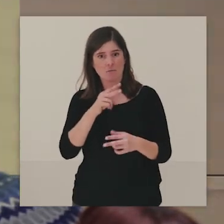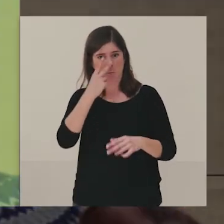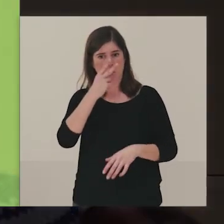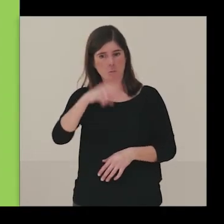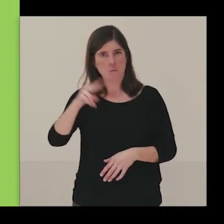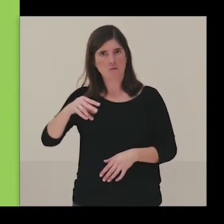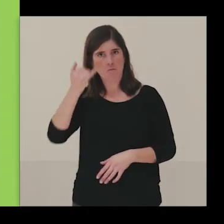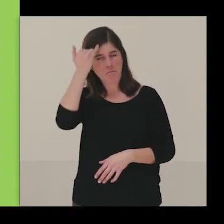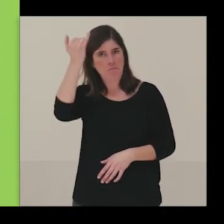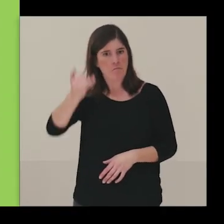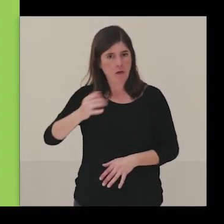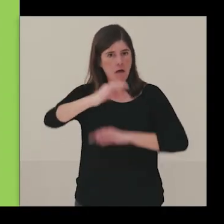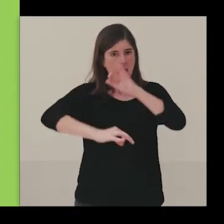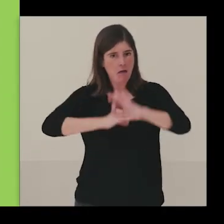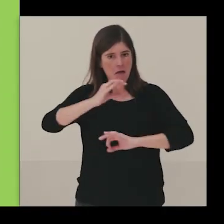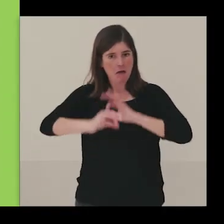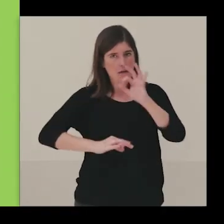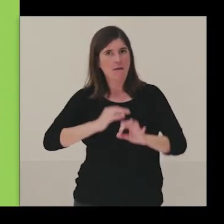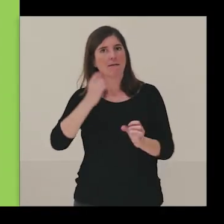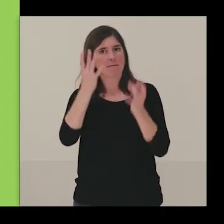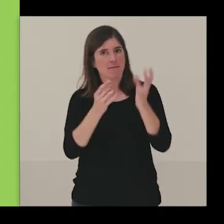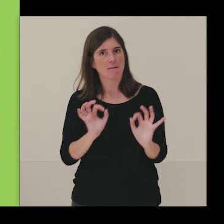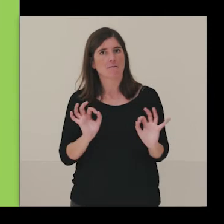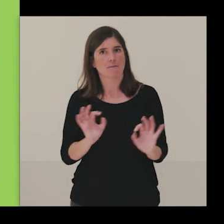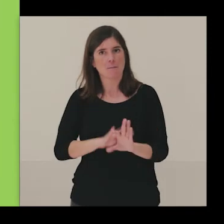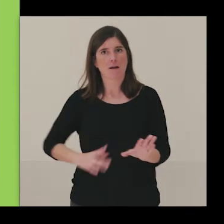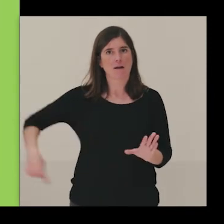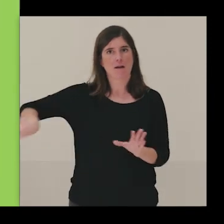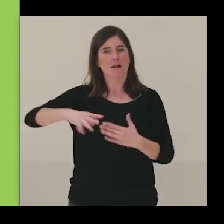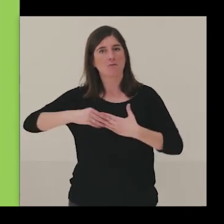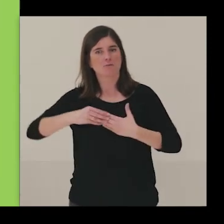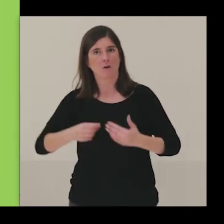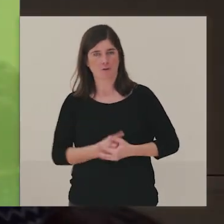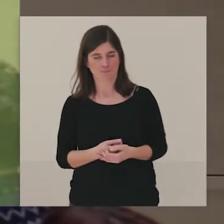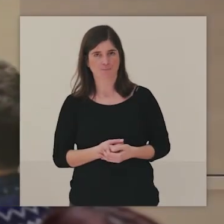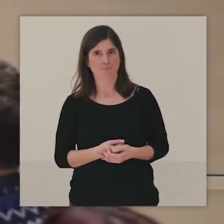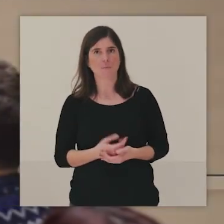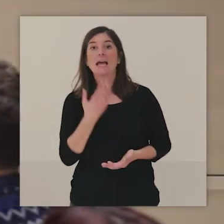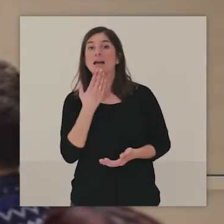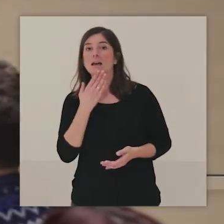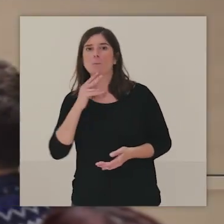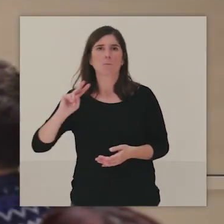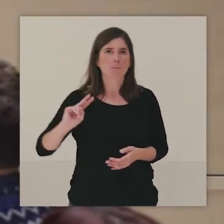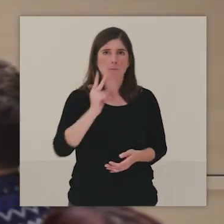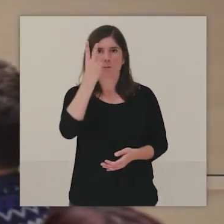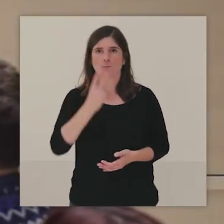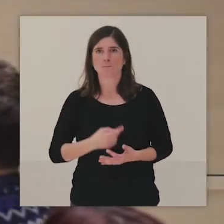museo. Concluimos al final con los datos esenciales y tan sencillo. Otro